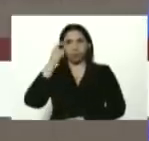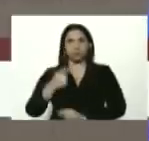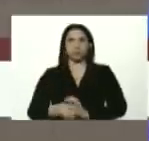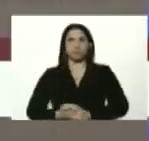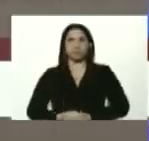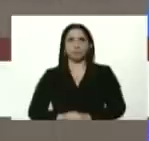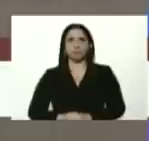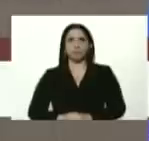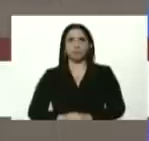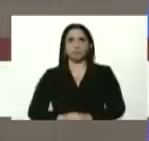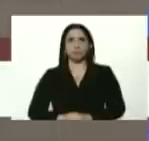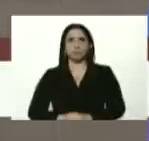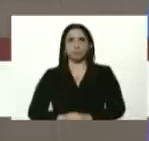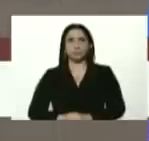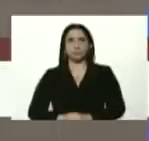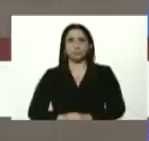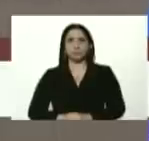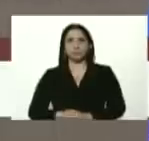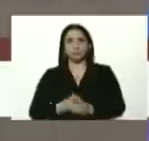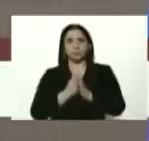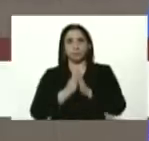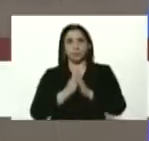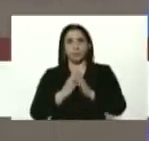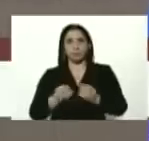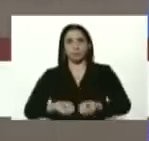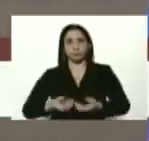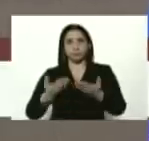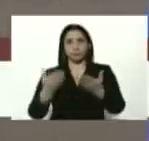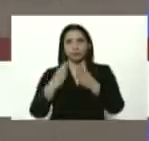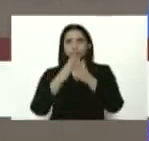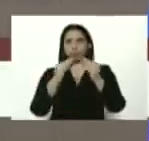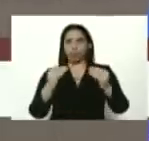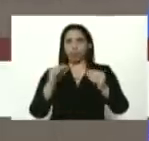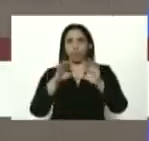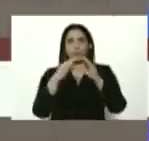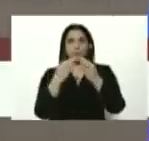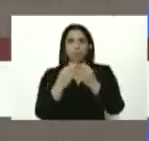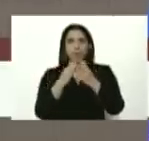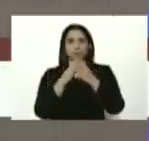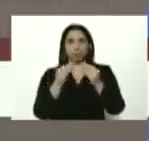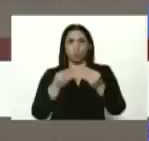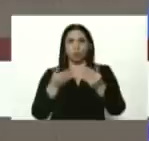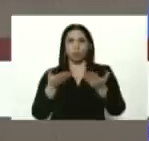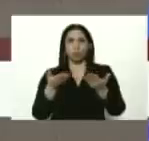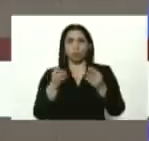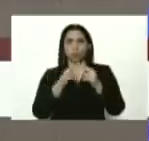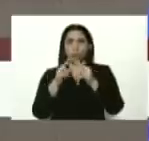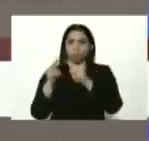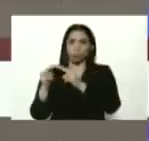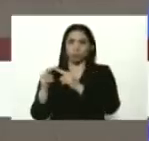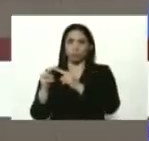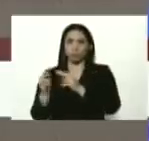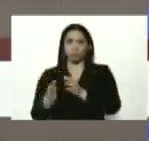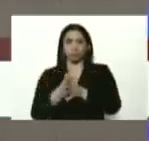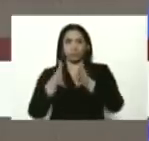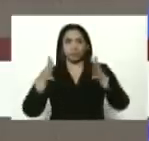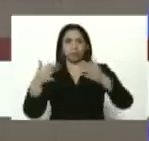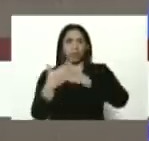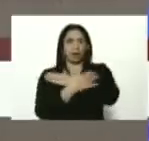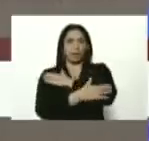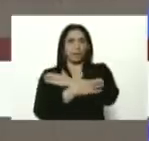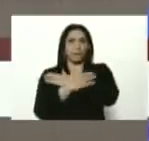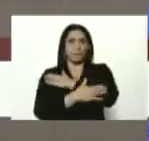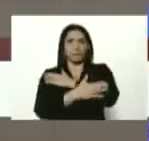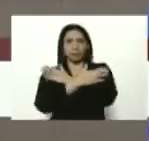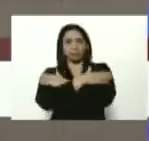hoy. Enviamos a todos sus familiares, a todos sus deudos y a todos sus conocidos un gran abrazo de